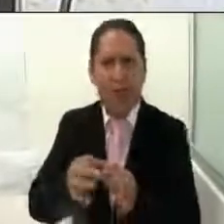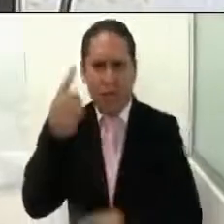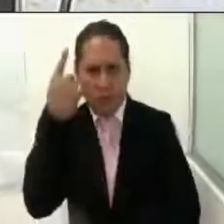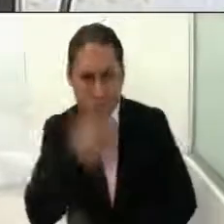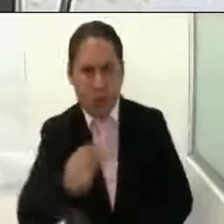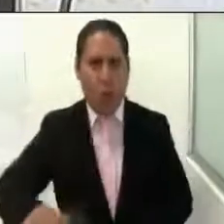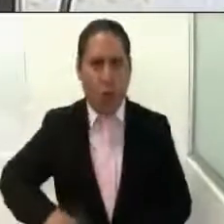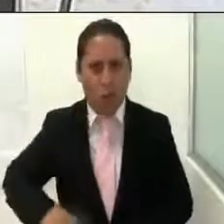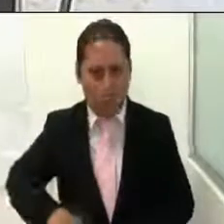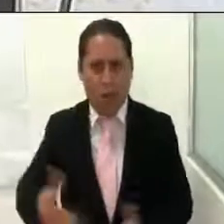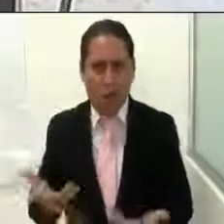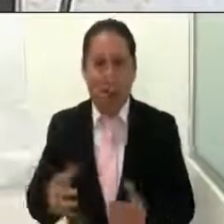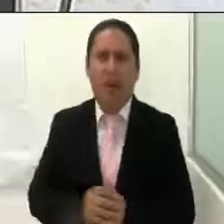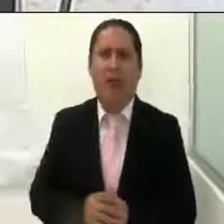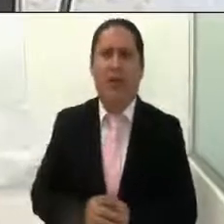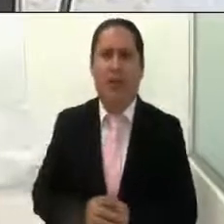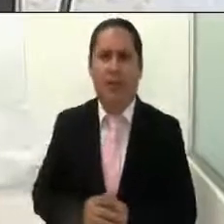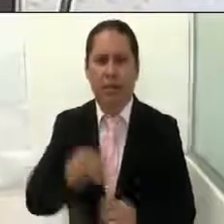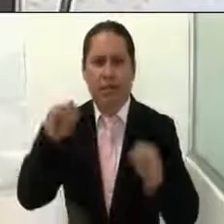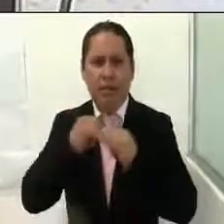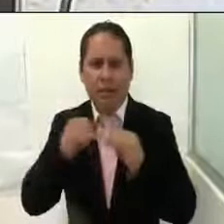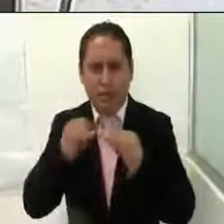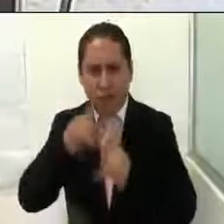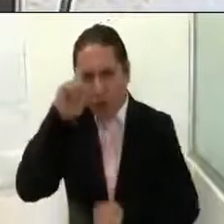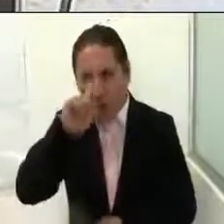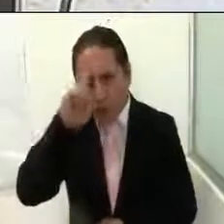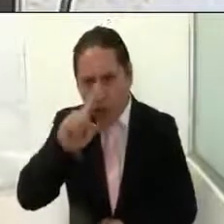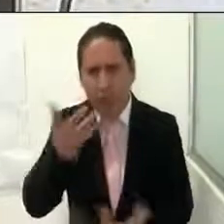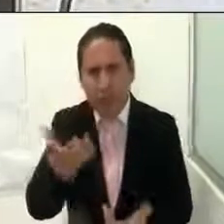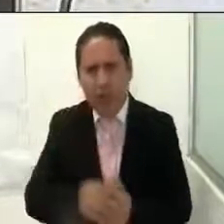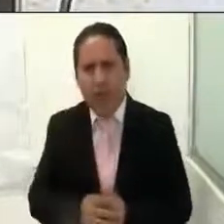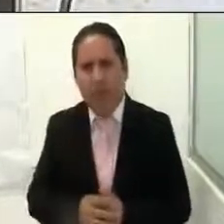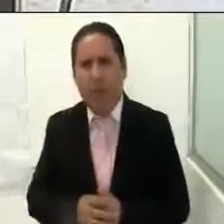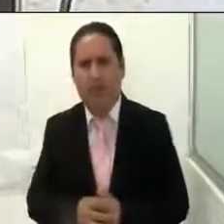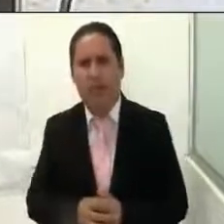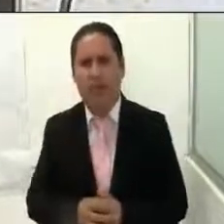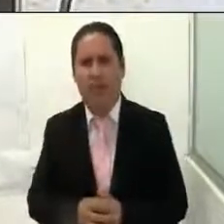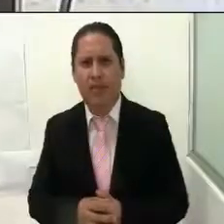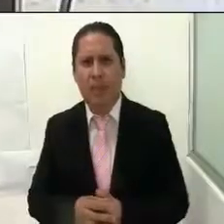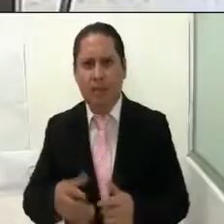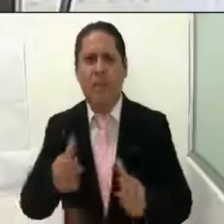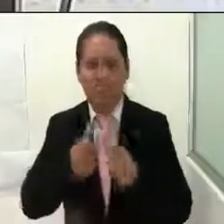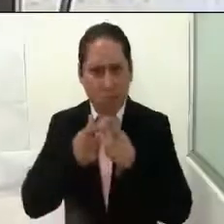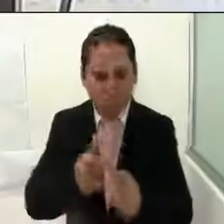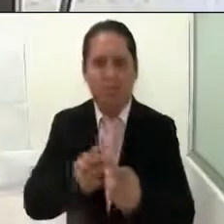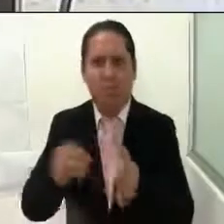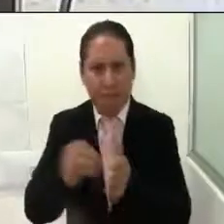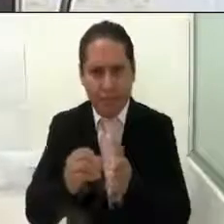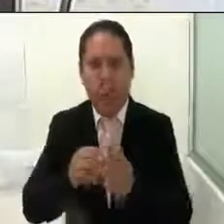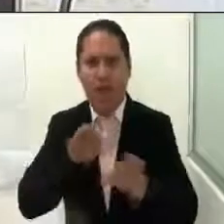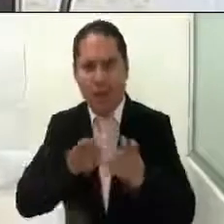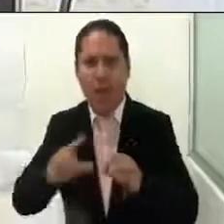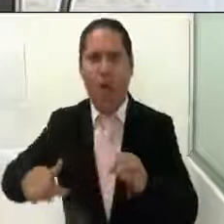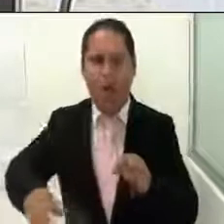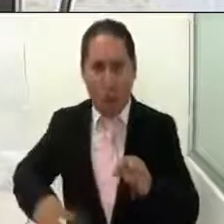a través del instituto de la consejería se está y se sigue trabajando con un gobierno de